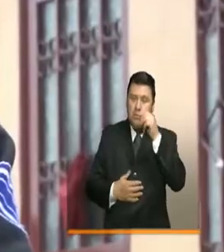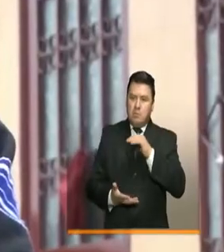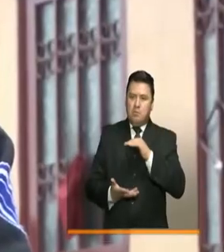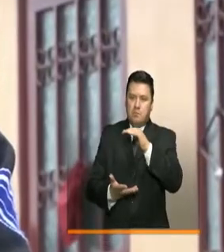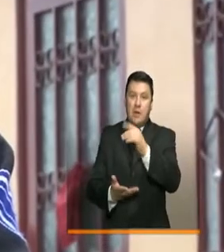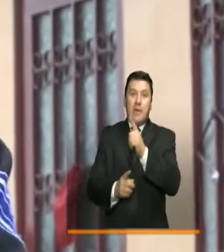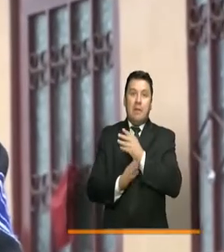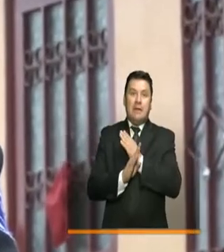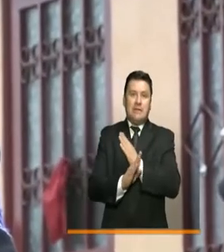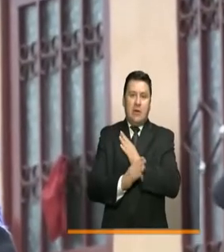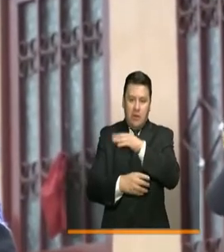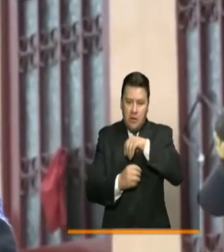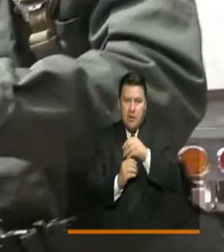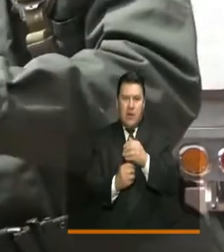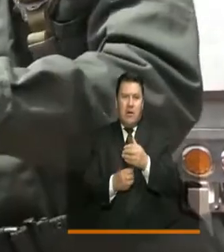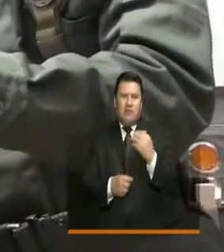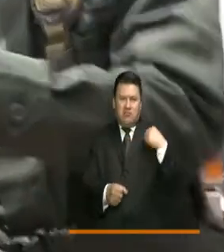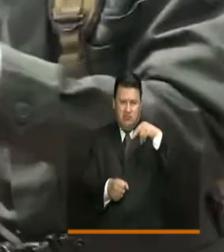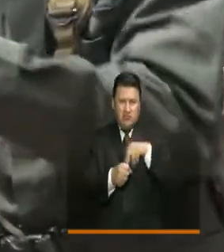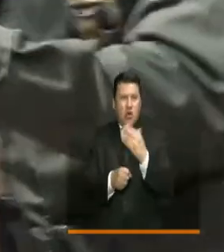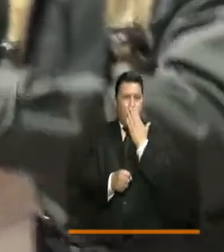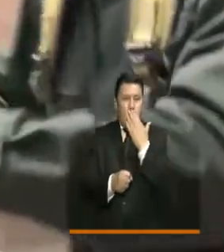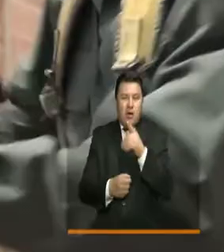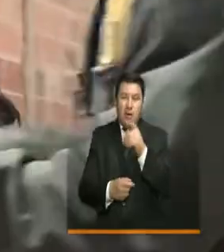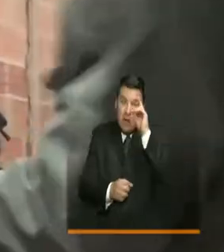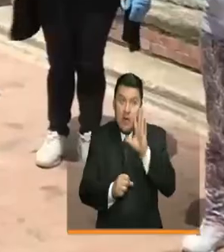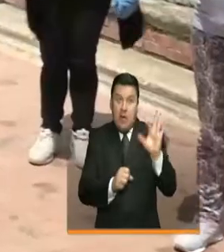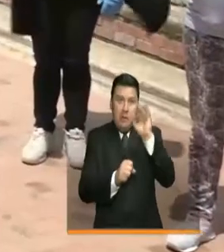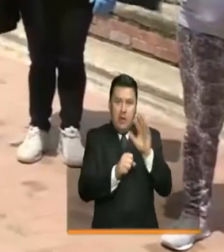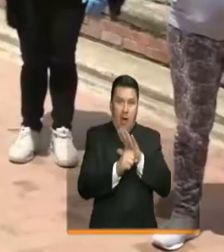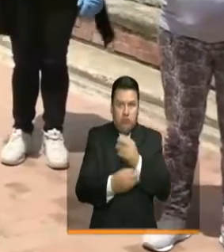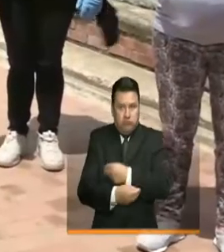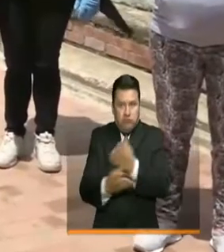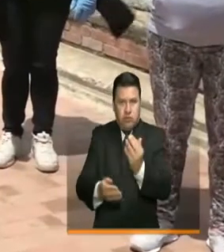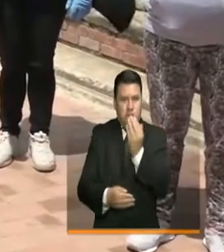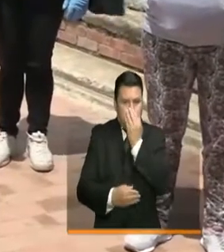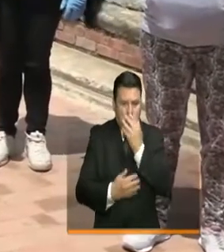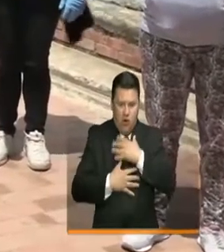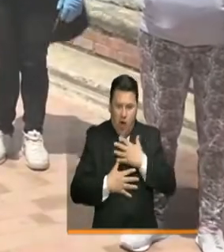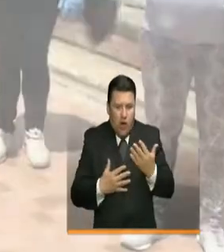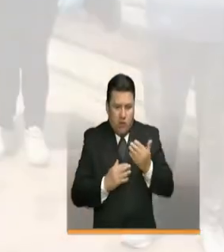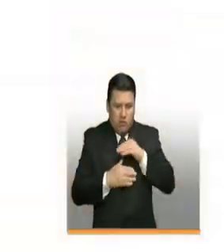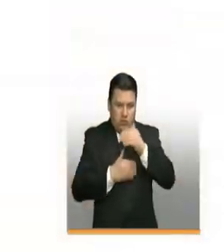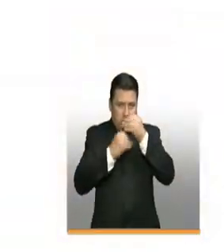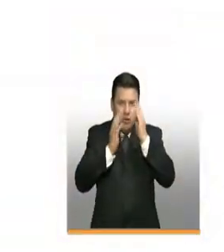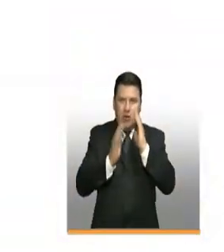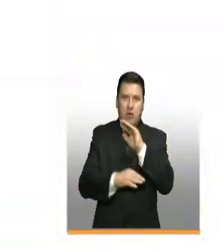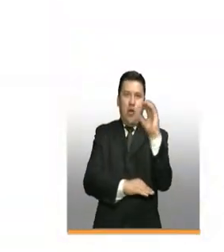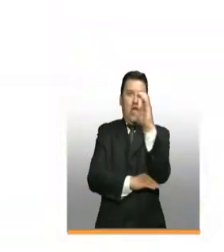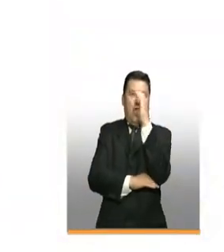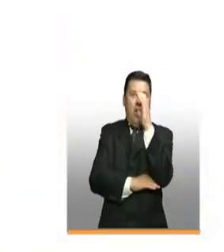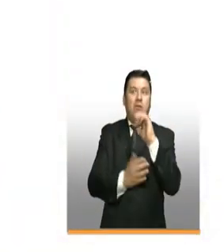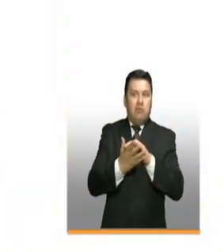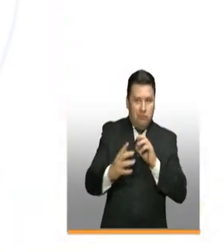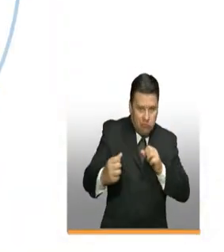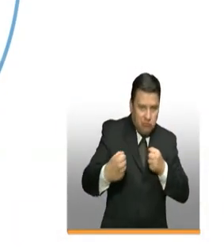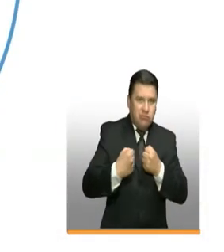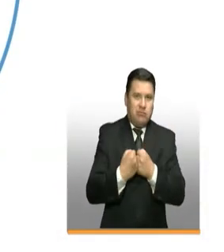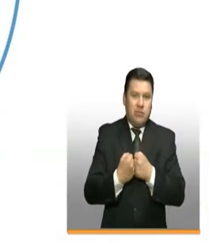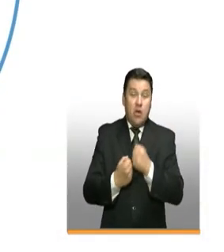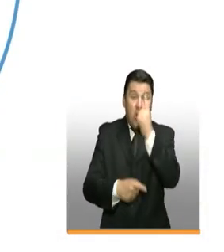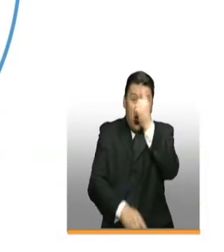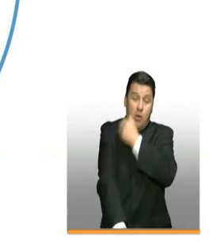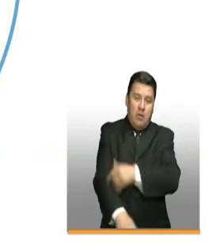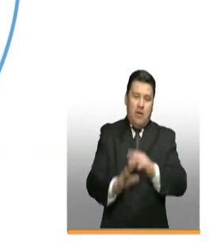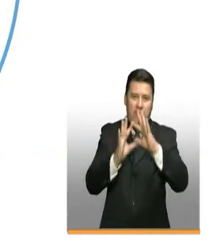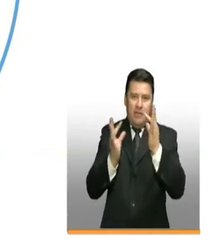de bioseguridad a la Guardia Indígena para prevenir el virus y así combatir el COVID-19. Colombia está contigo, 1 millón